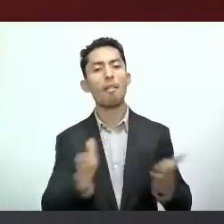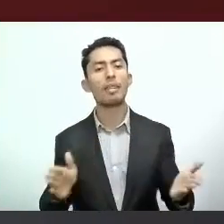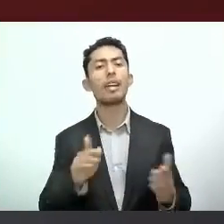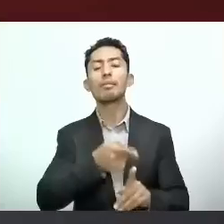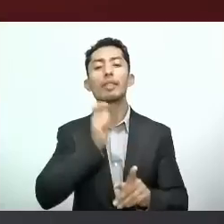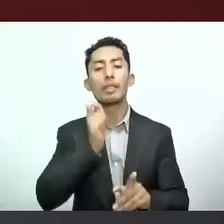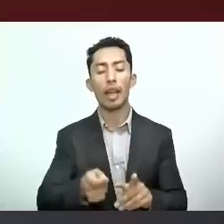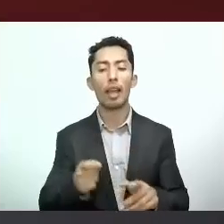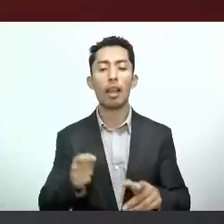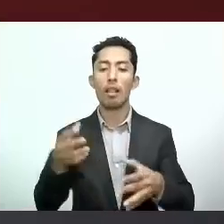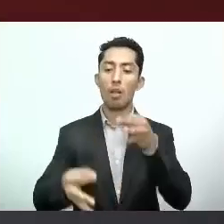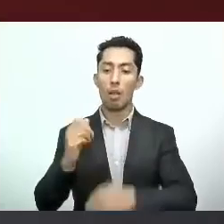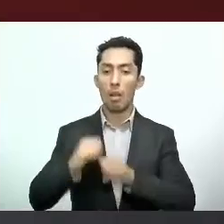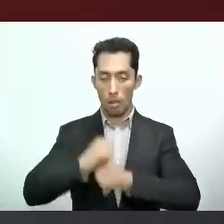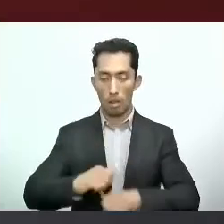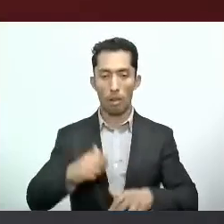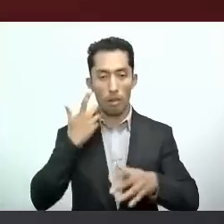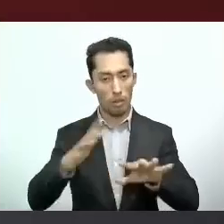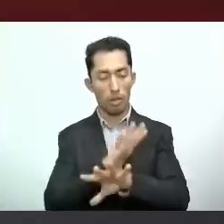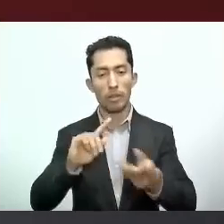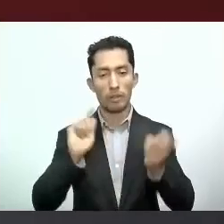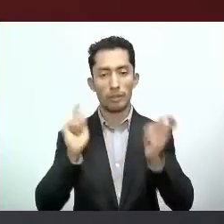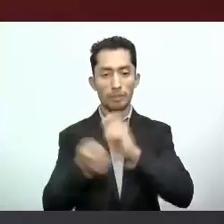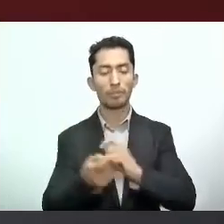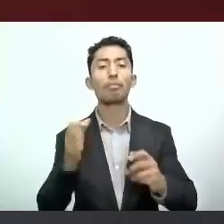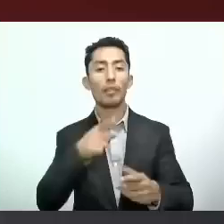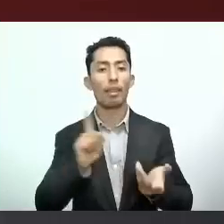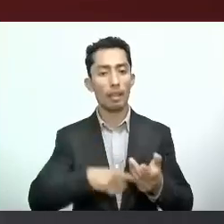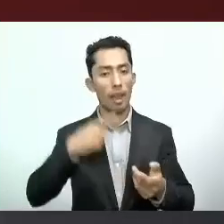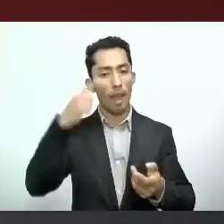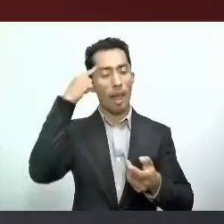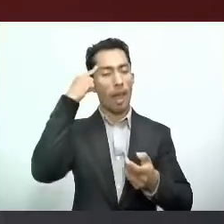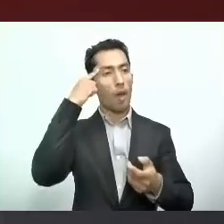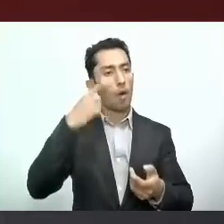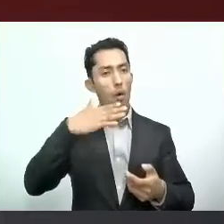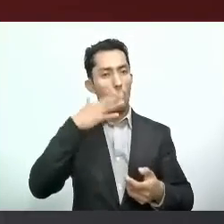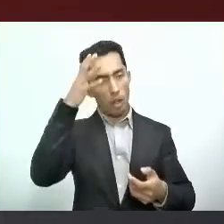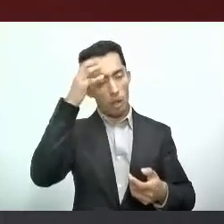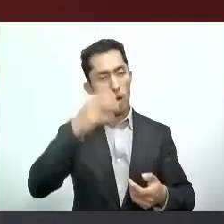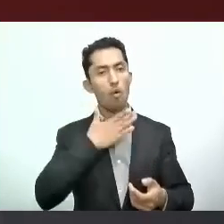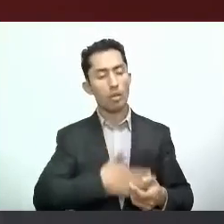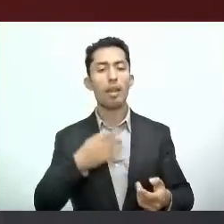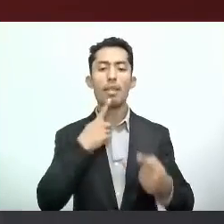Judicial e incluso nuestra percepción de justicia a través del diálogo con los